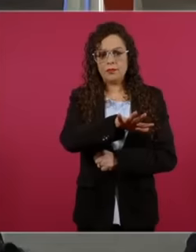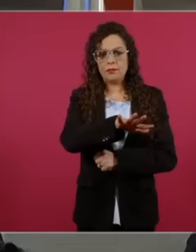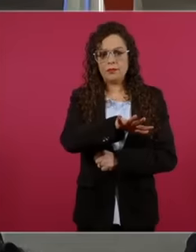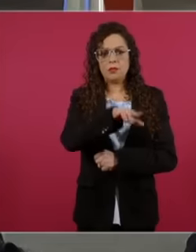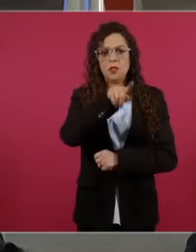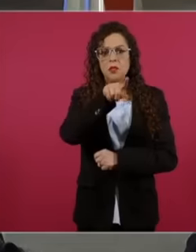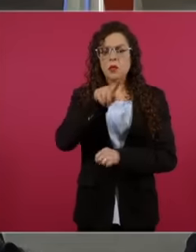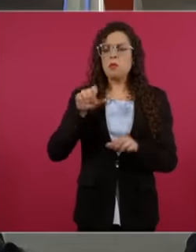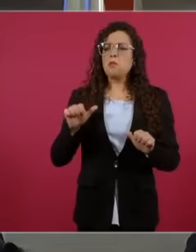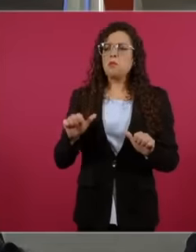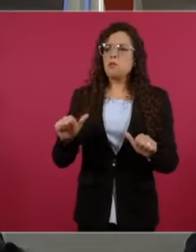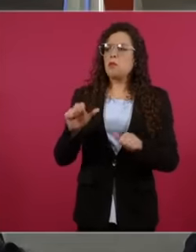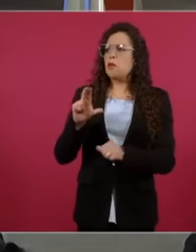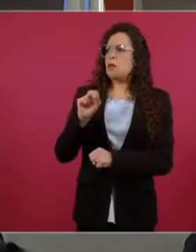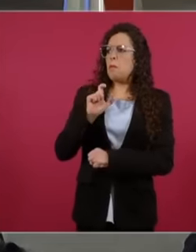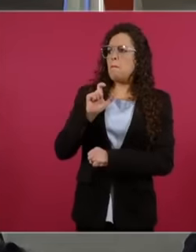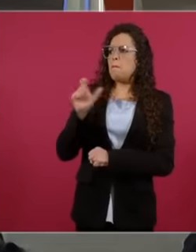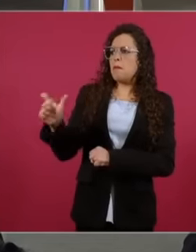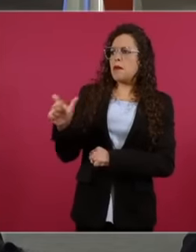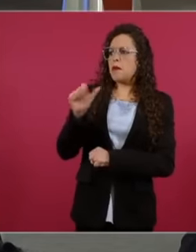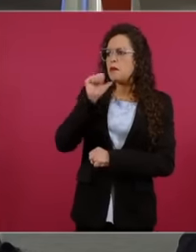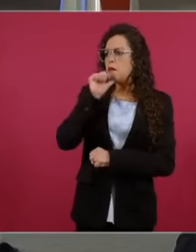vamos a seguir